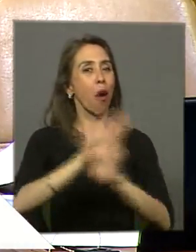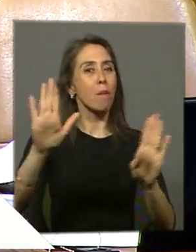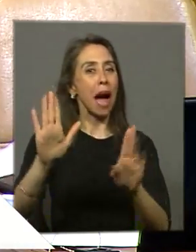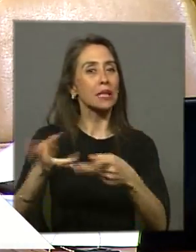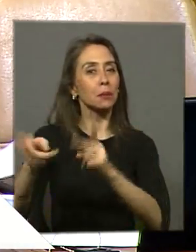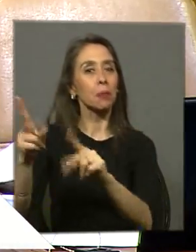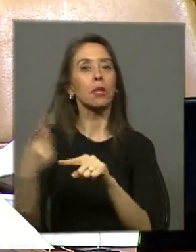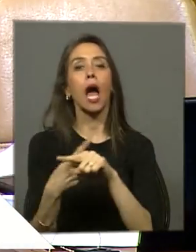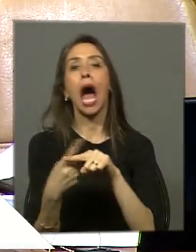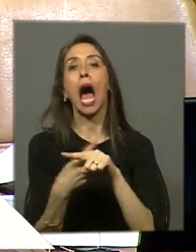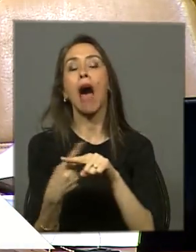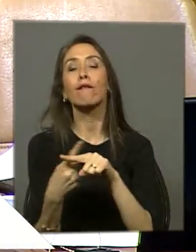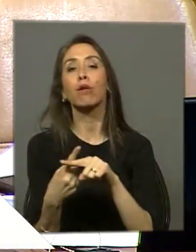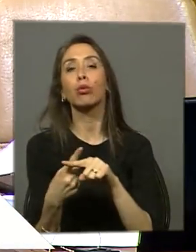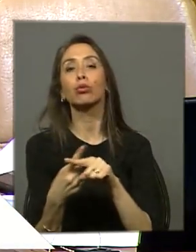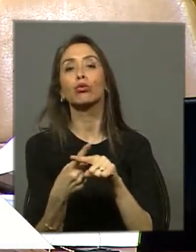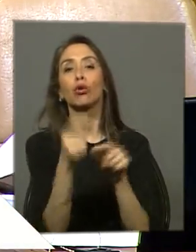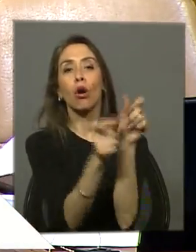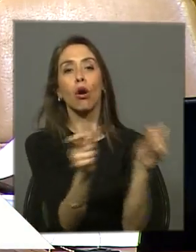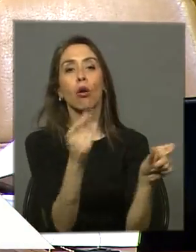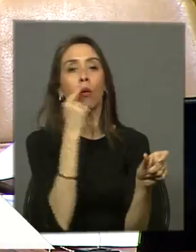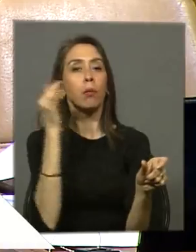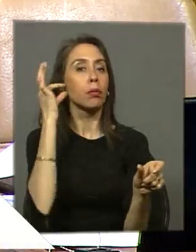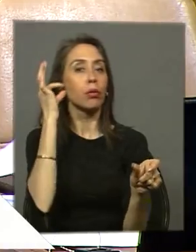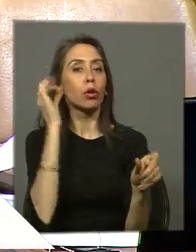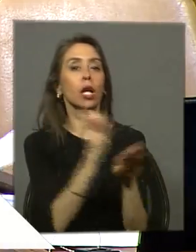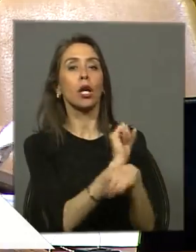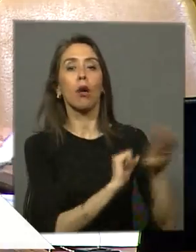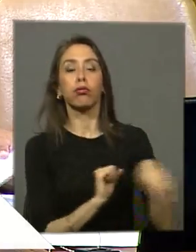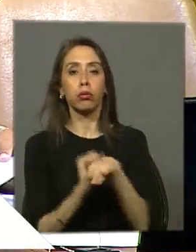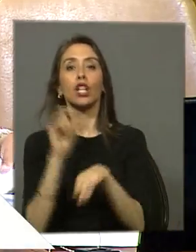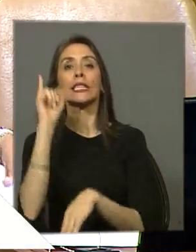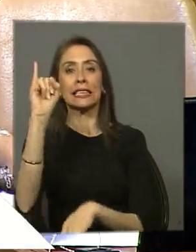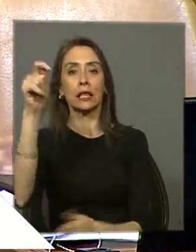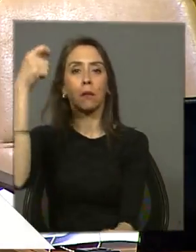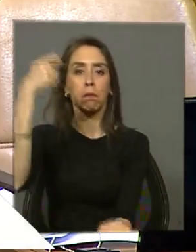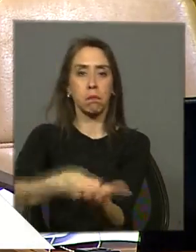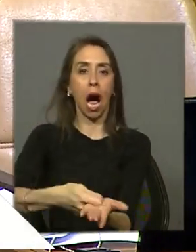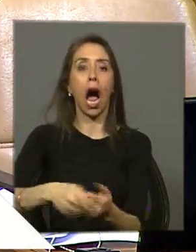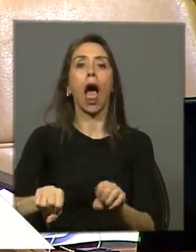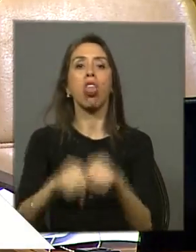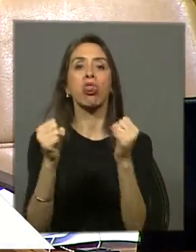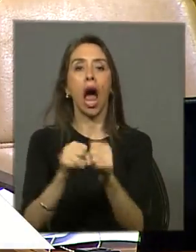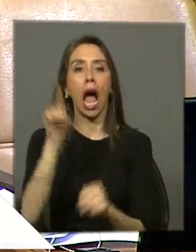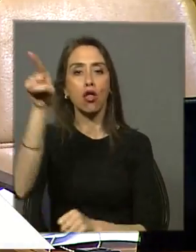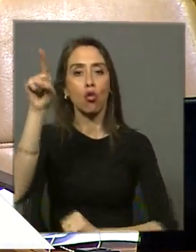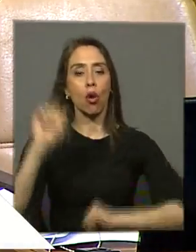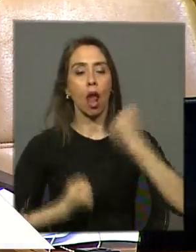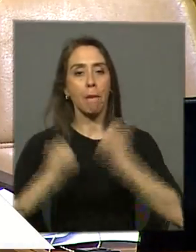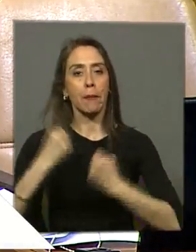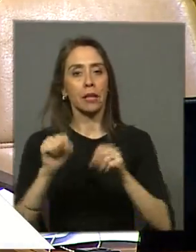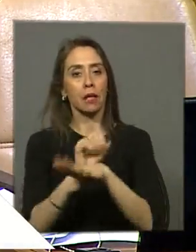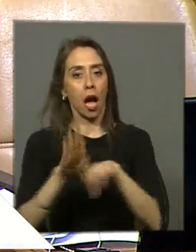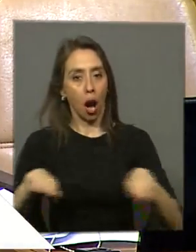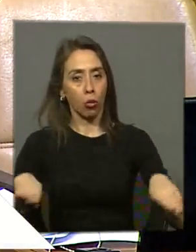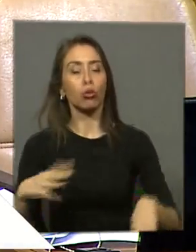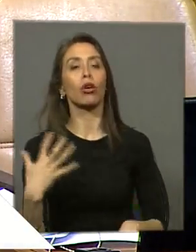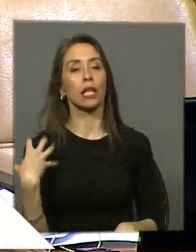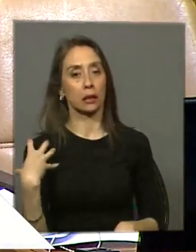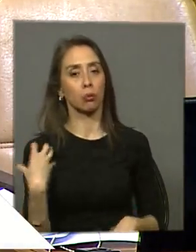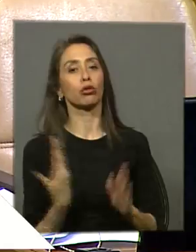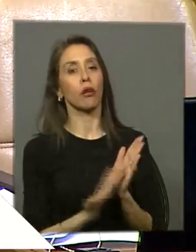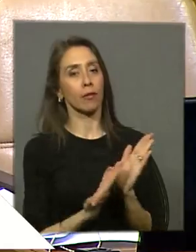abusos frente a los vecinos y vecinas serán responsables por los daños y tendrán responsabilidades respecto de lo que aquí